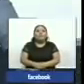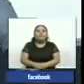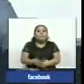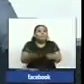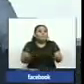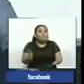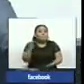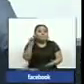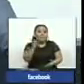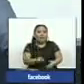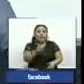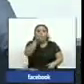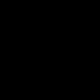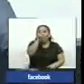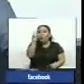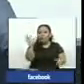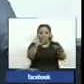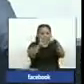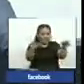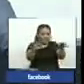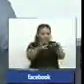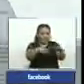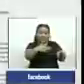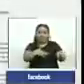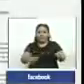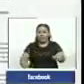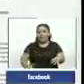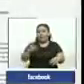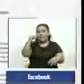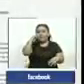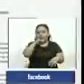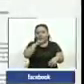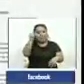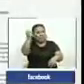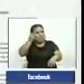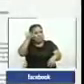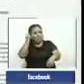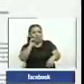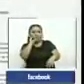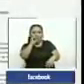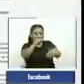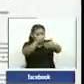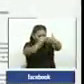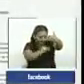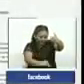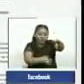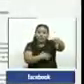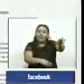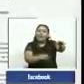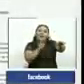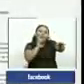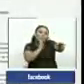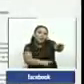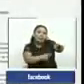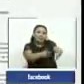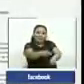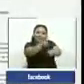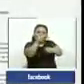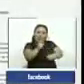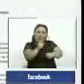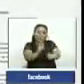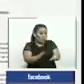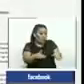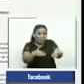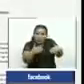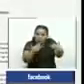Y eso cuenta en la red social Twitter. presidente de la República, Nayib Bukele, reaccionó a la resolución de la Sala de lo Constitucional que declara que no